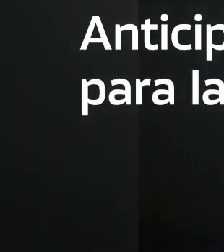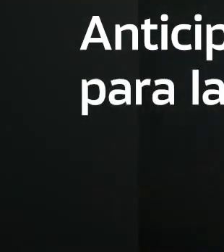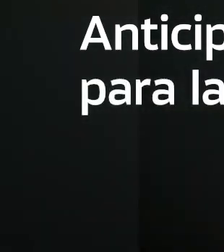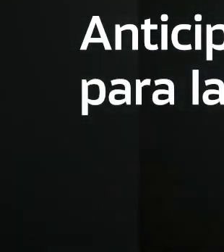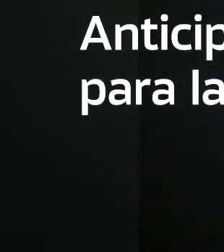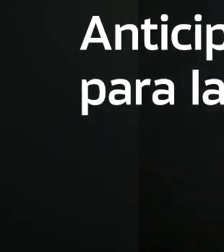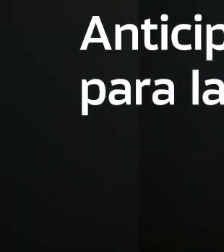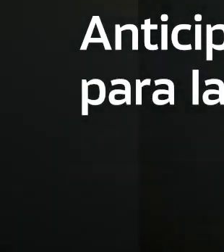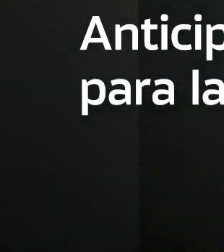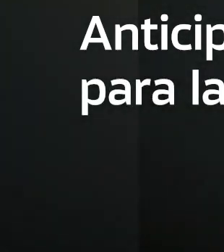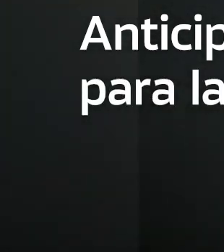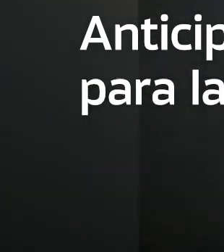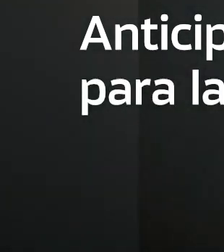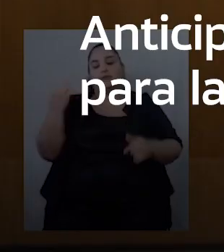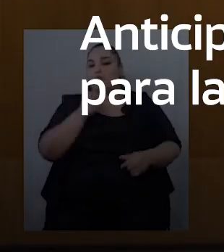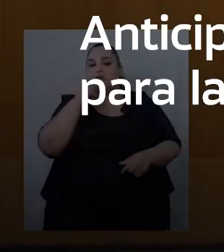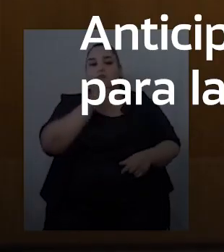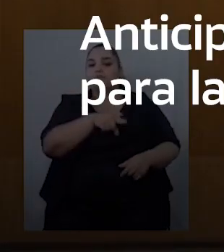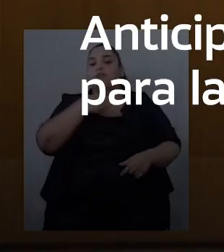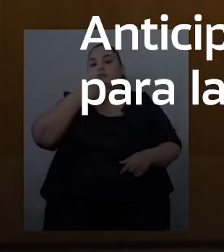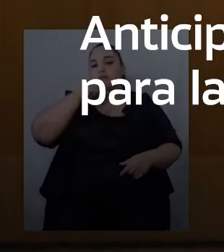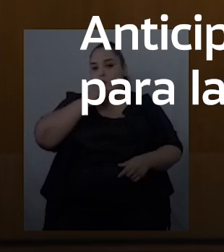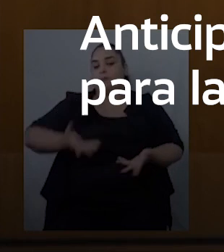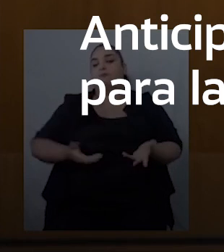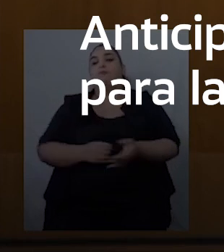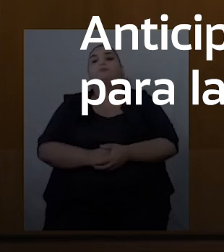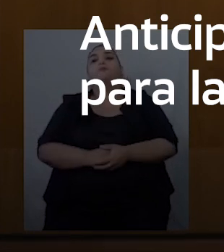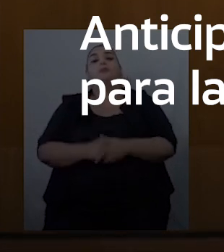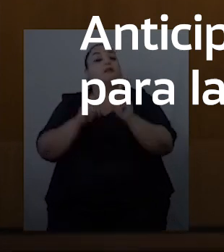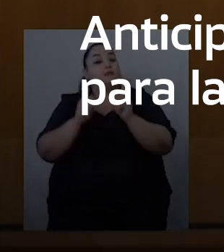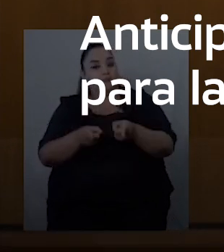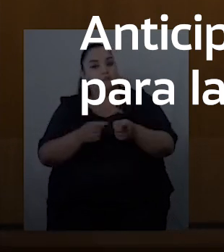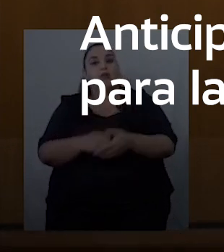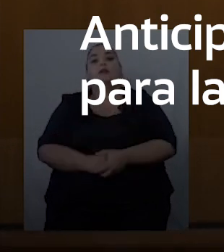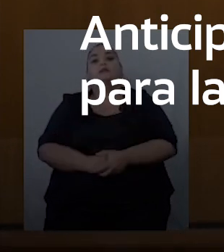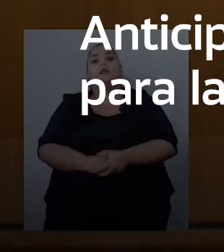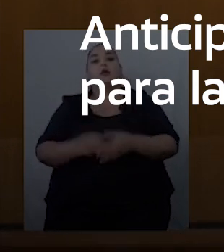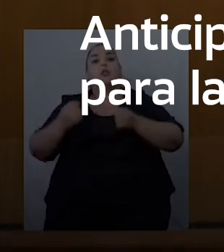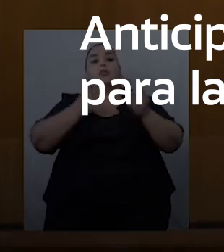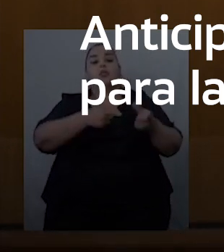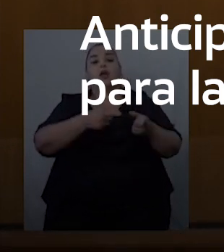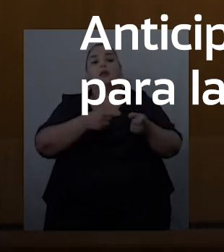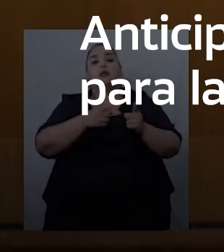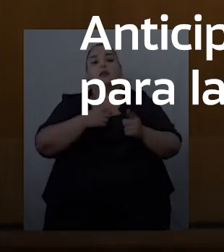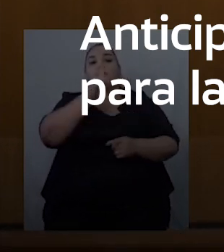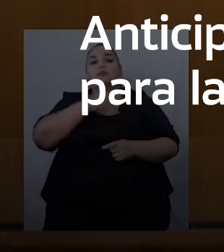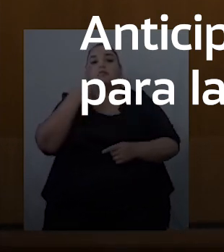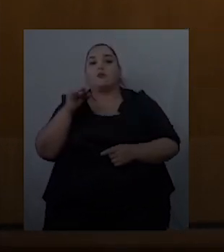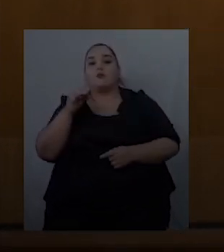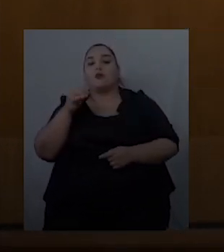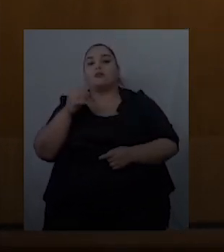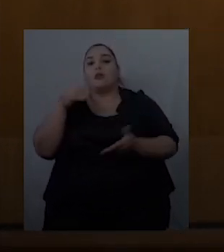nunca y además también asignar 120 millones de pesos